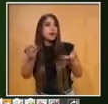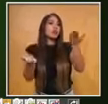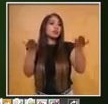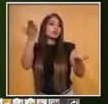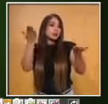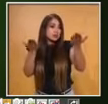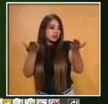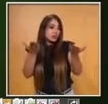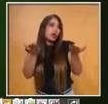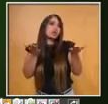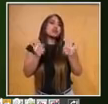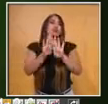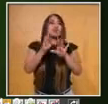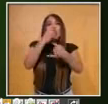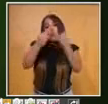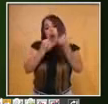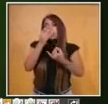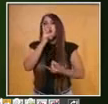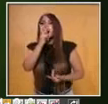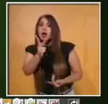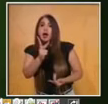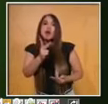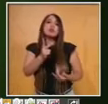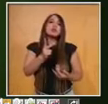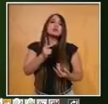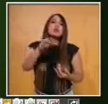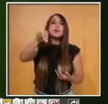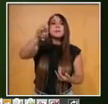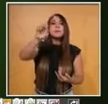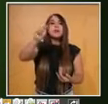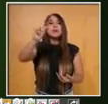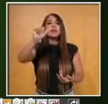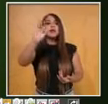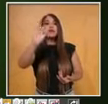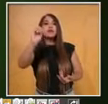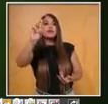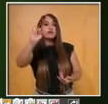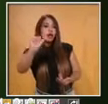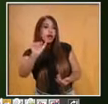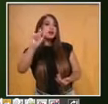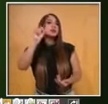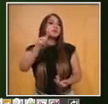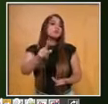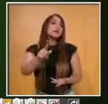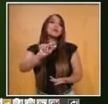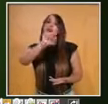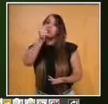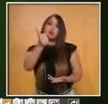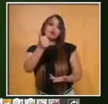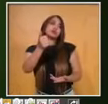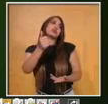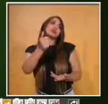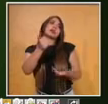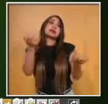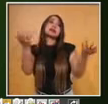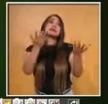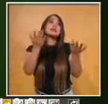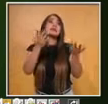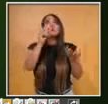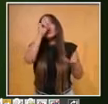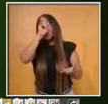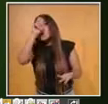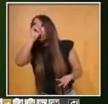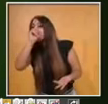palabras, la metáfora y otras figuras retóricas con la intención de dar pistas a quien las